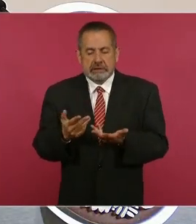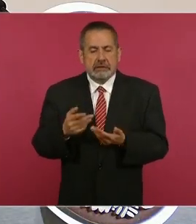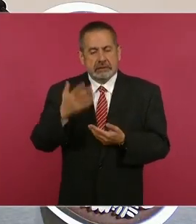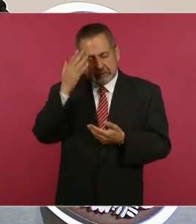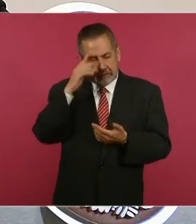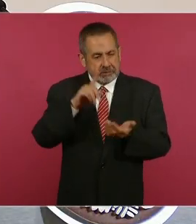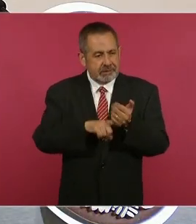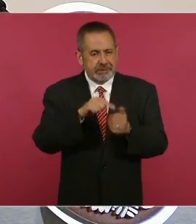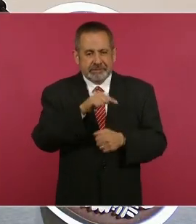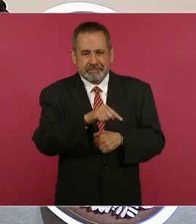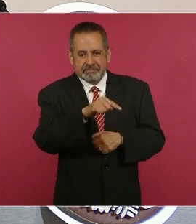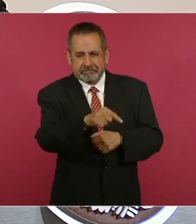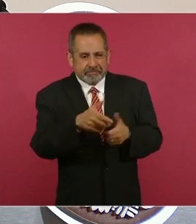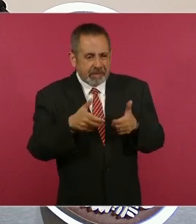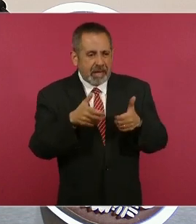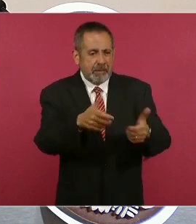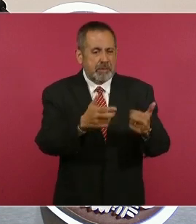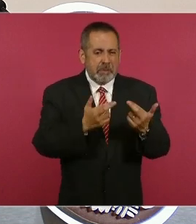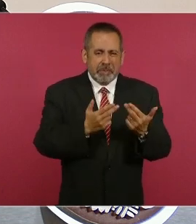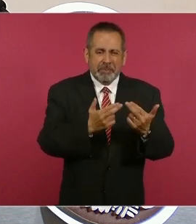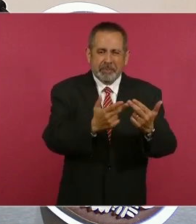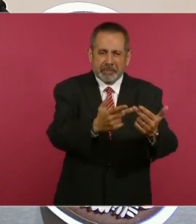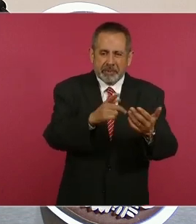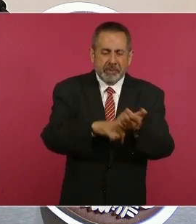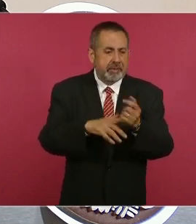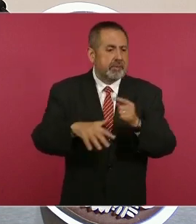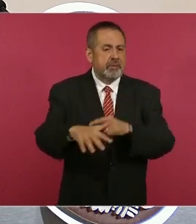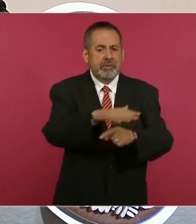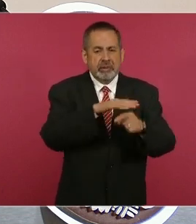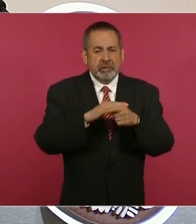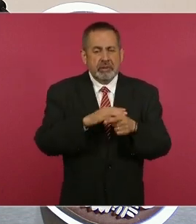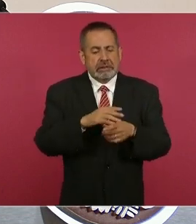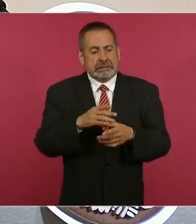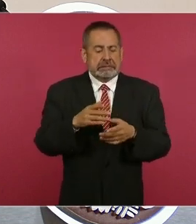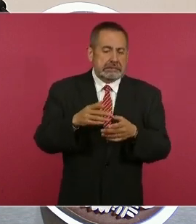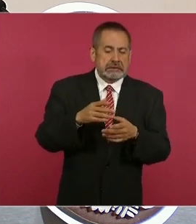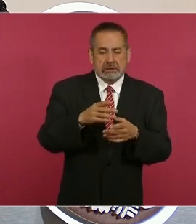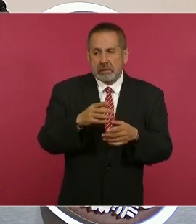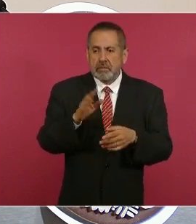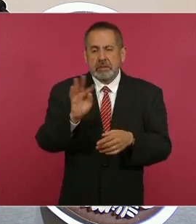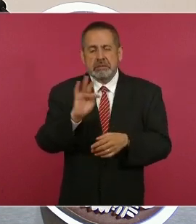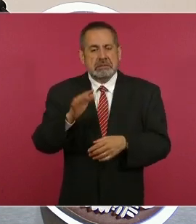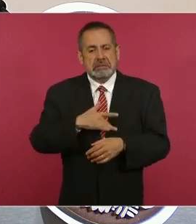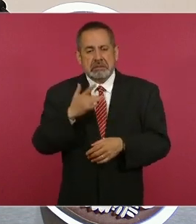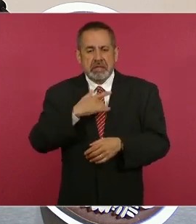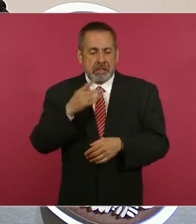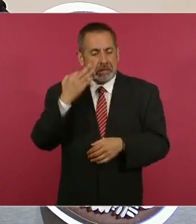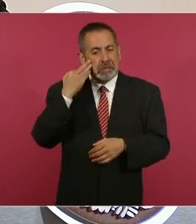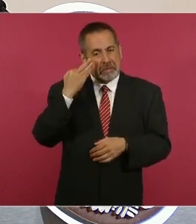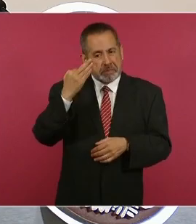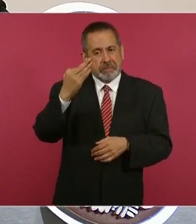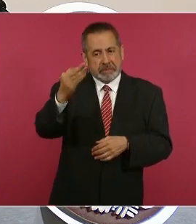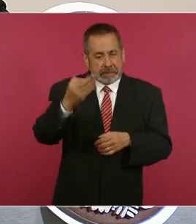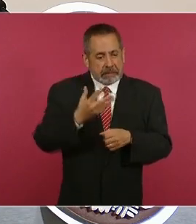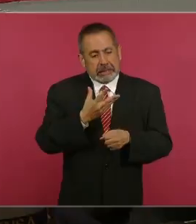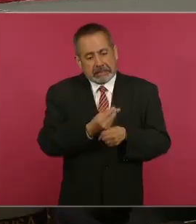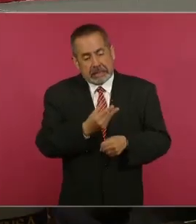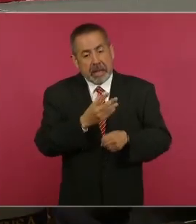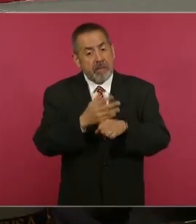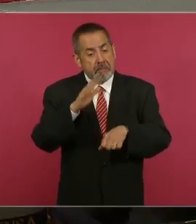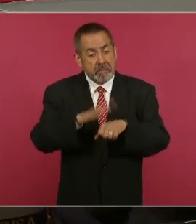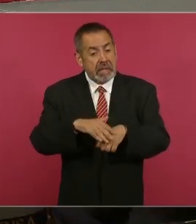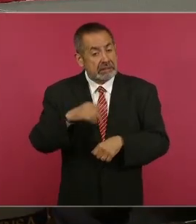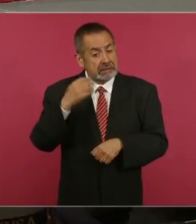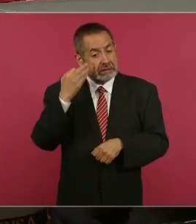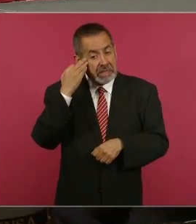de daños en algunos caminos principales en la región por vía terrestre, por lo cual se estima que tomará tiempo, más tiempo